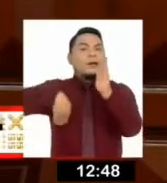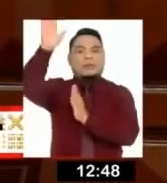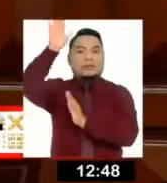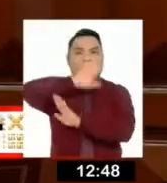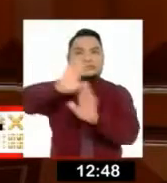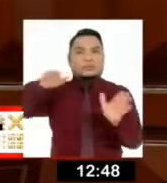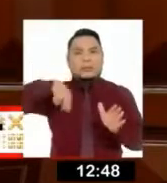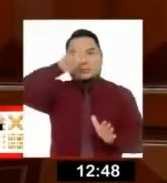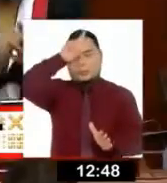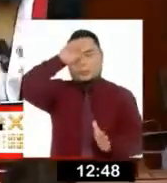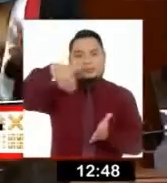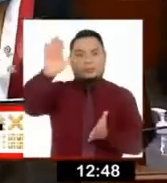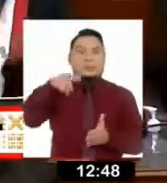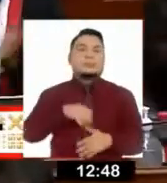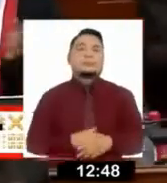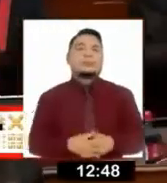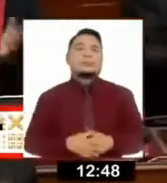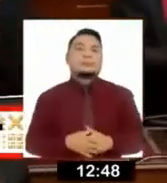país.